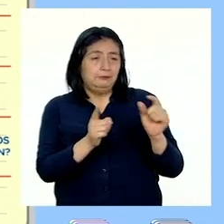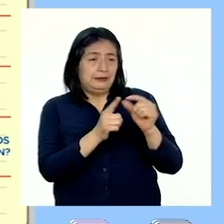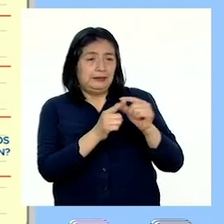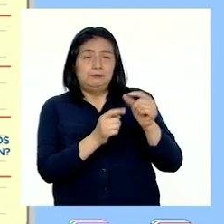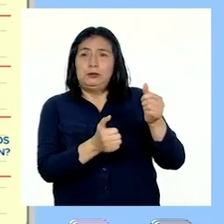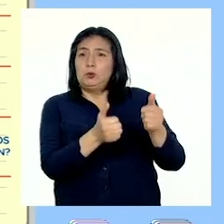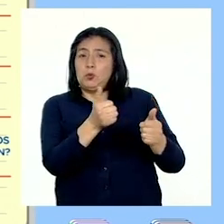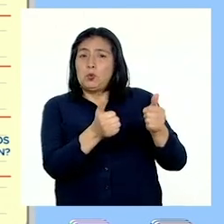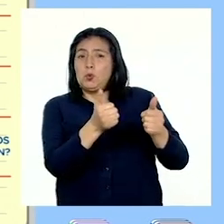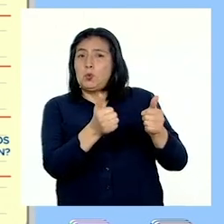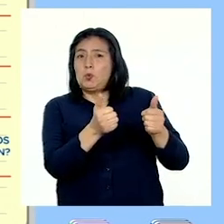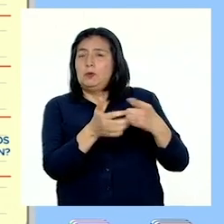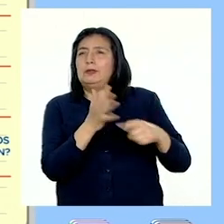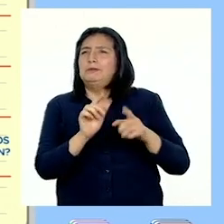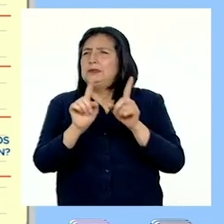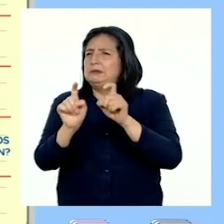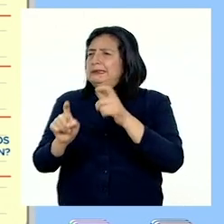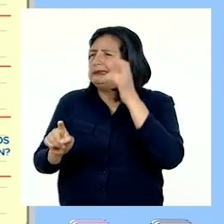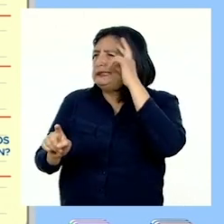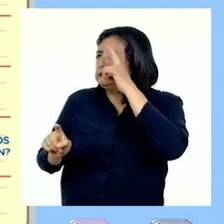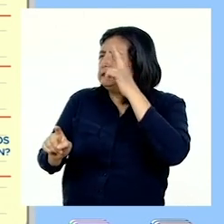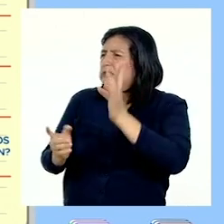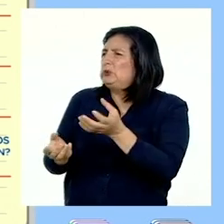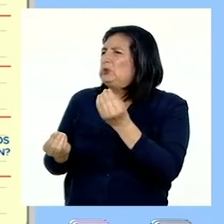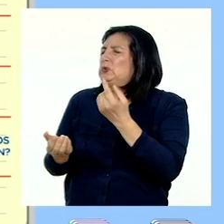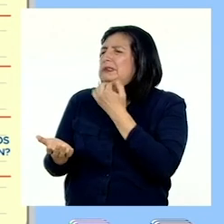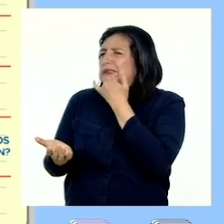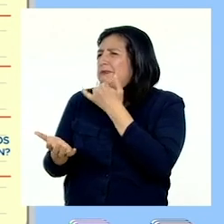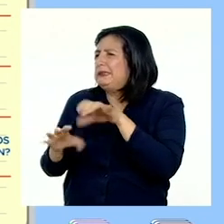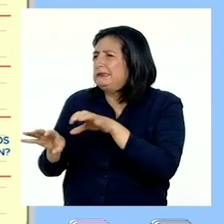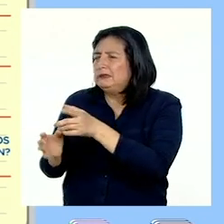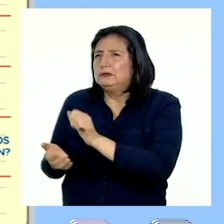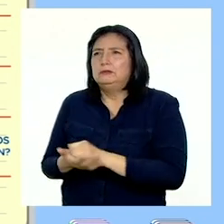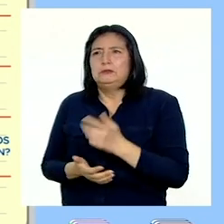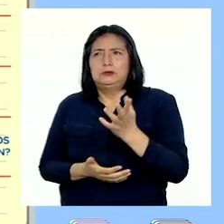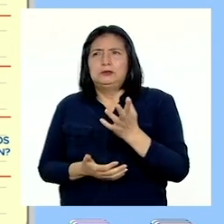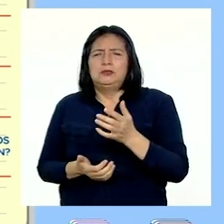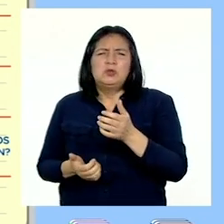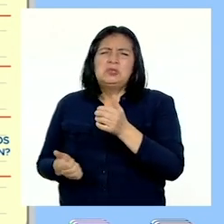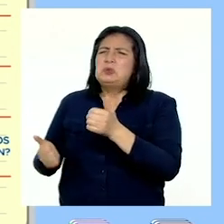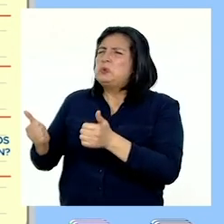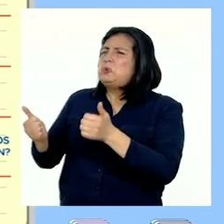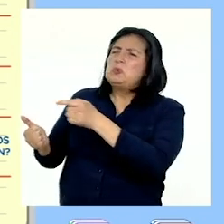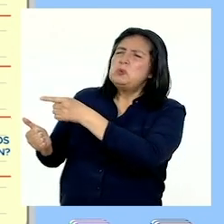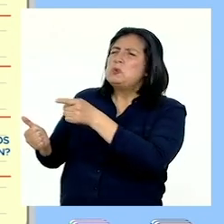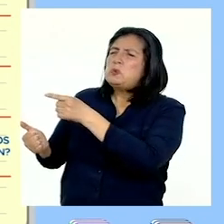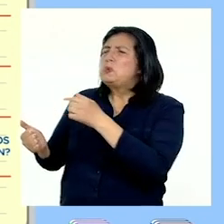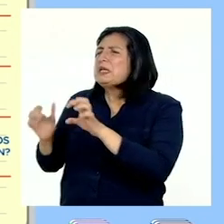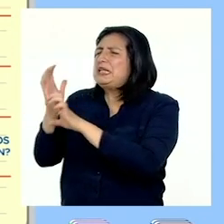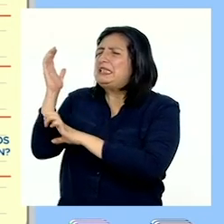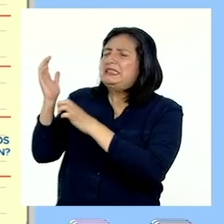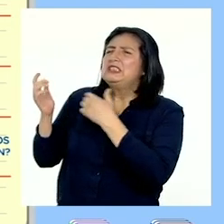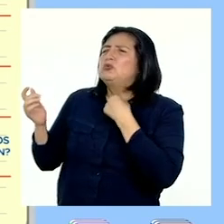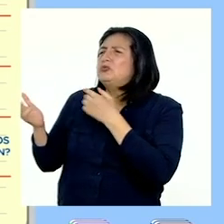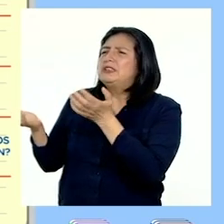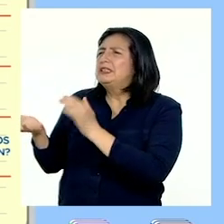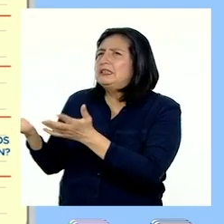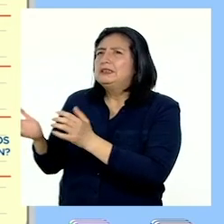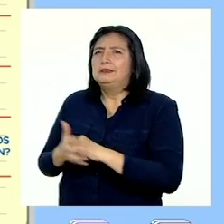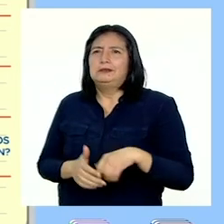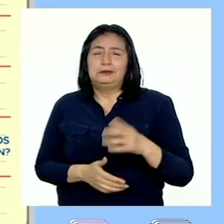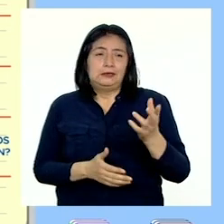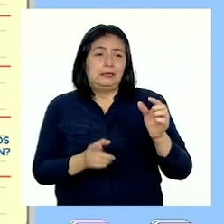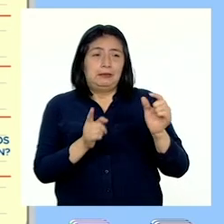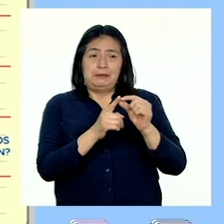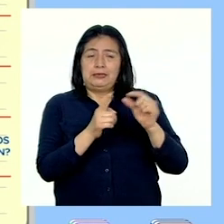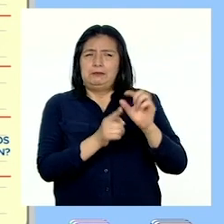cuál sirve para preguntar la causa o razón de un hecho, como en ¿cuál estación te gusta más? La